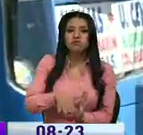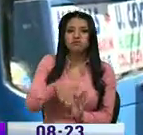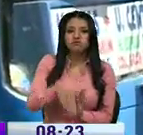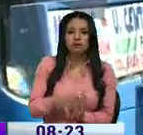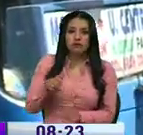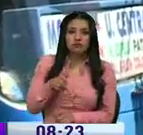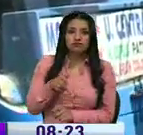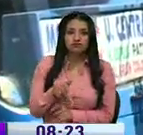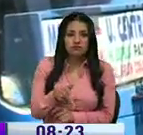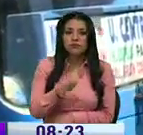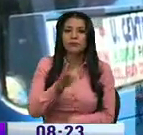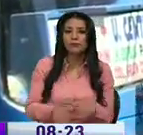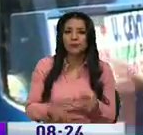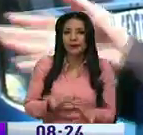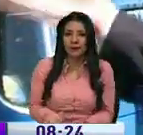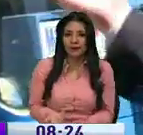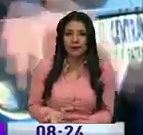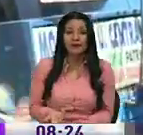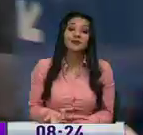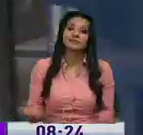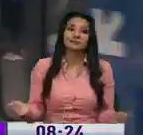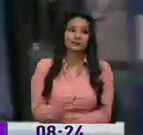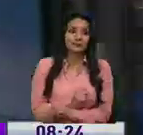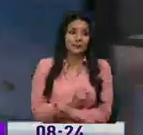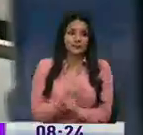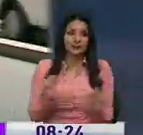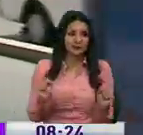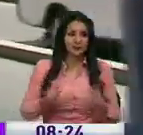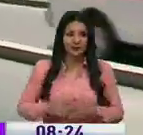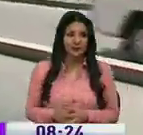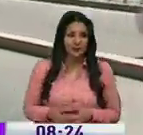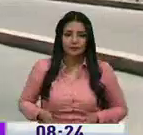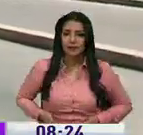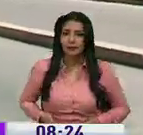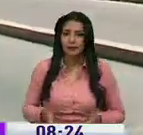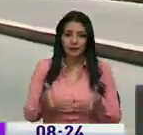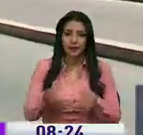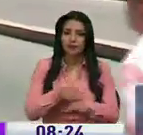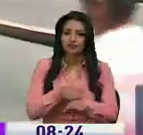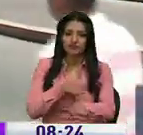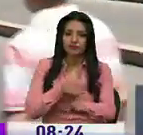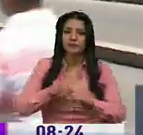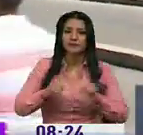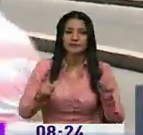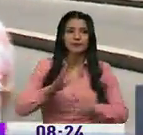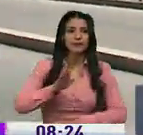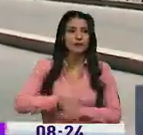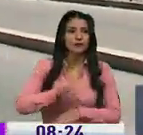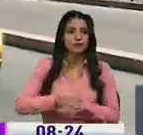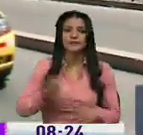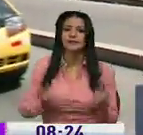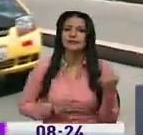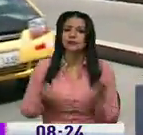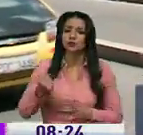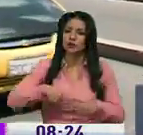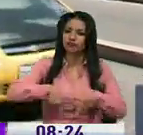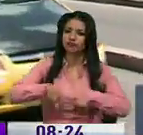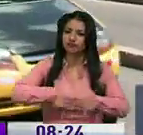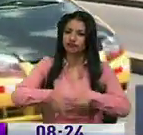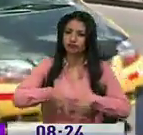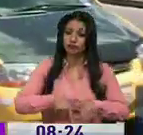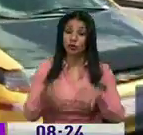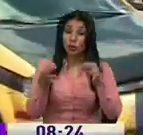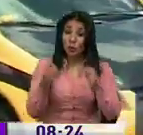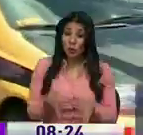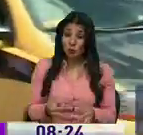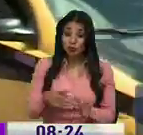no poder ir por esta vía, se vuelve imposible. Esta es una vía muy, muy congestionada por el tema vehicular. El momento que